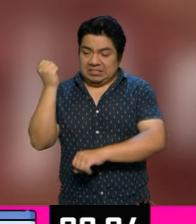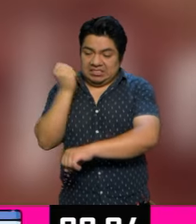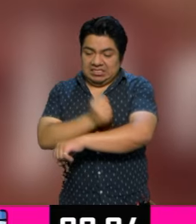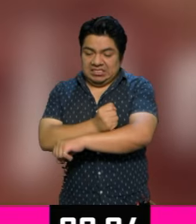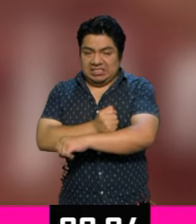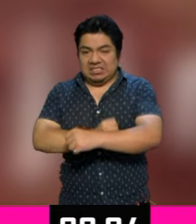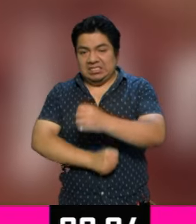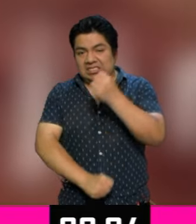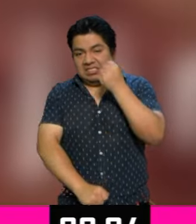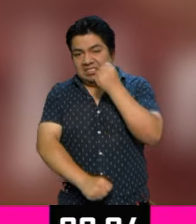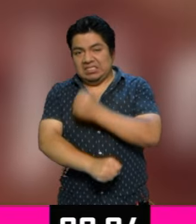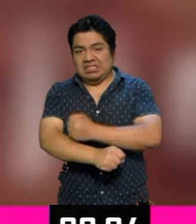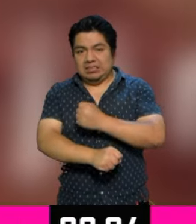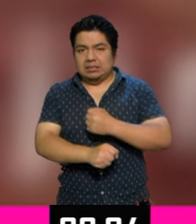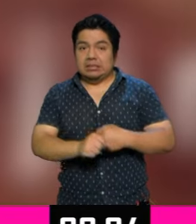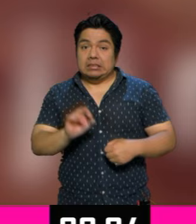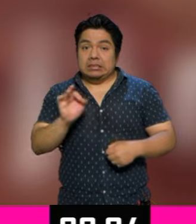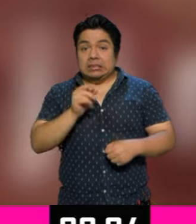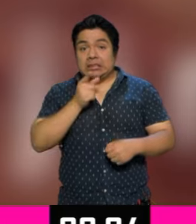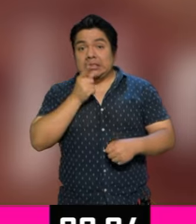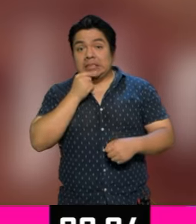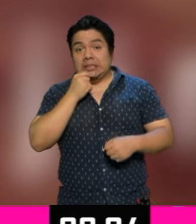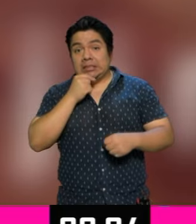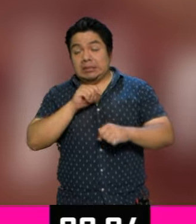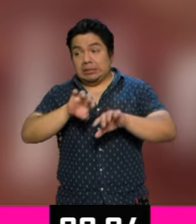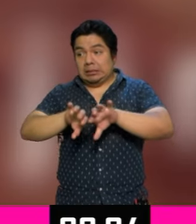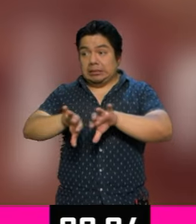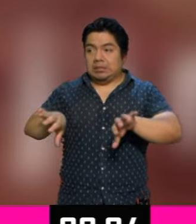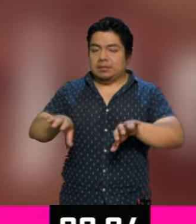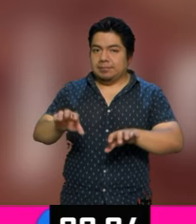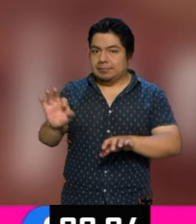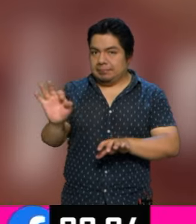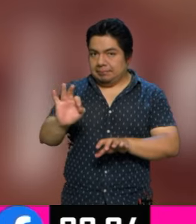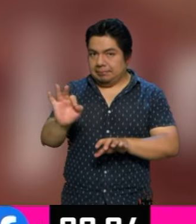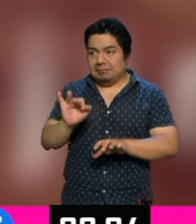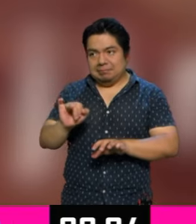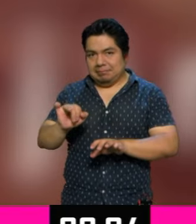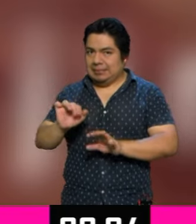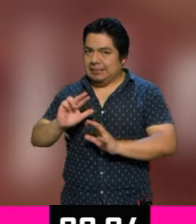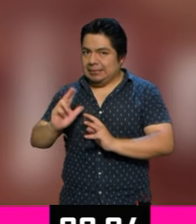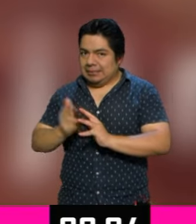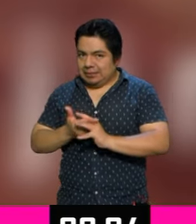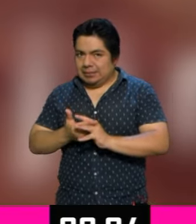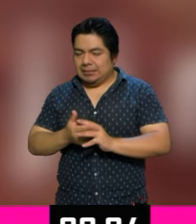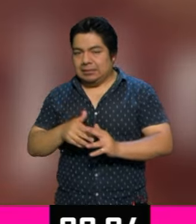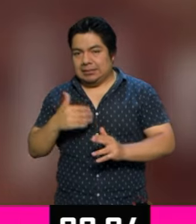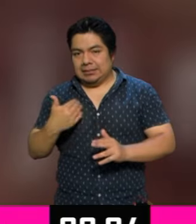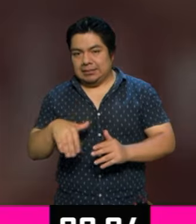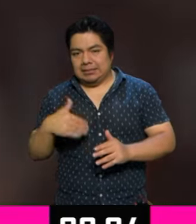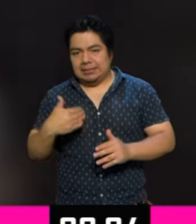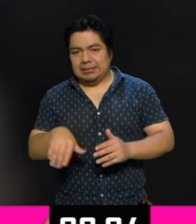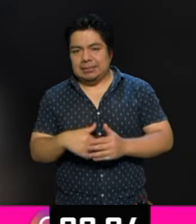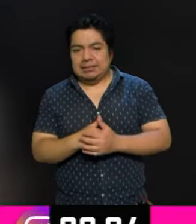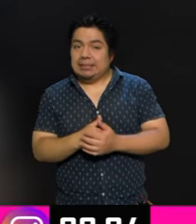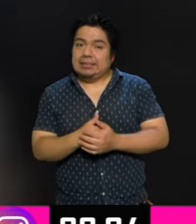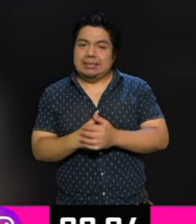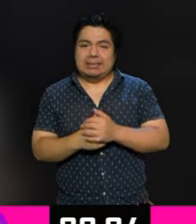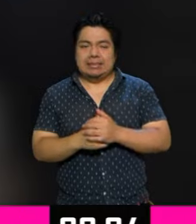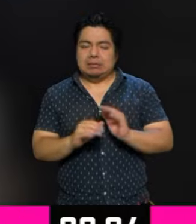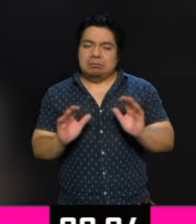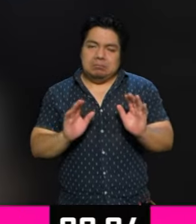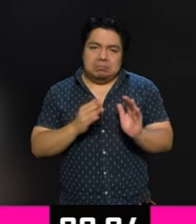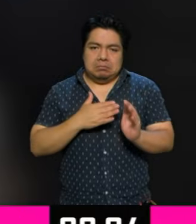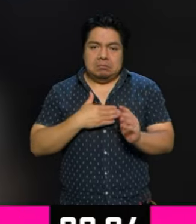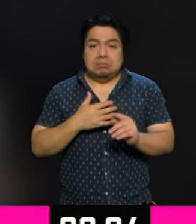no fuera por la intervención de la poli, sí, capaz que sí se lo echa. Él hubiera quedado como coladera. Yo iba a